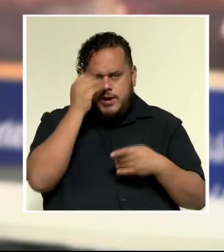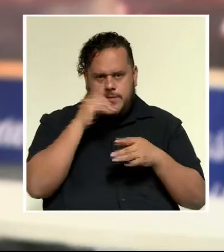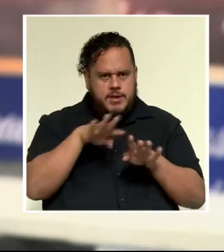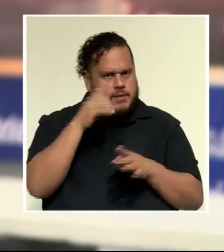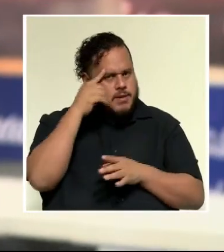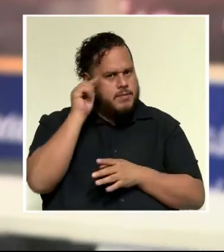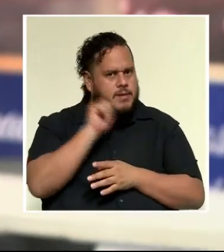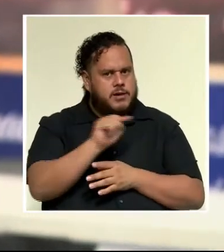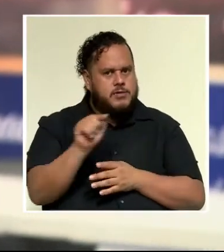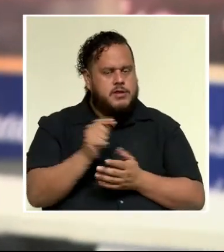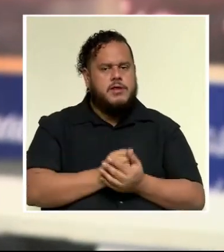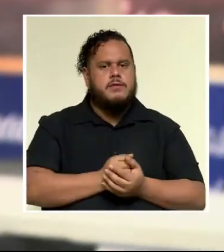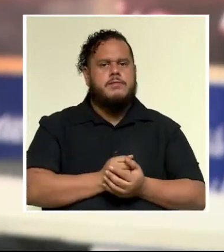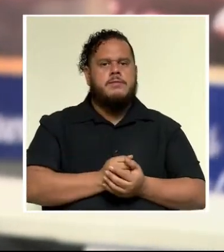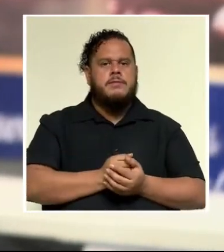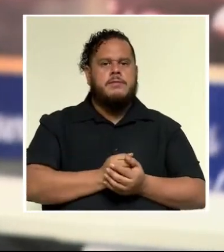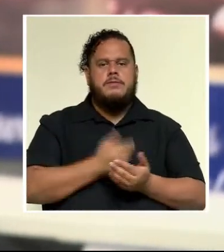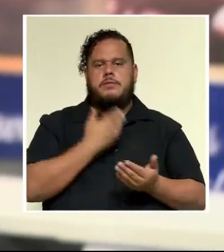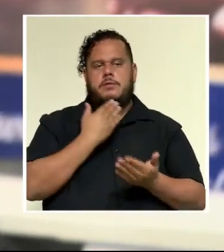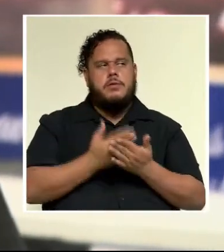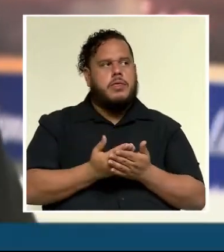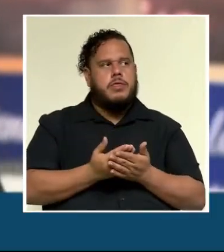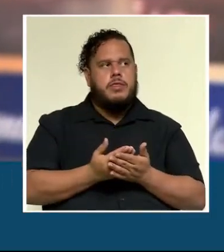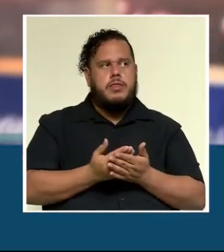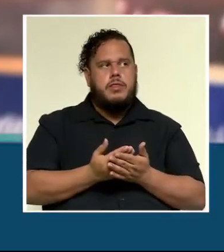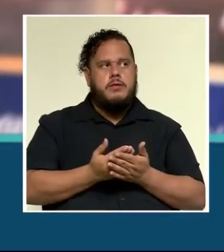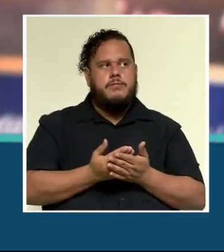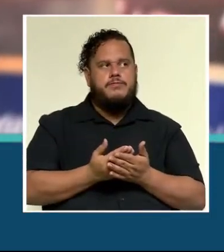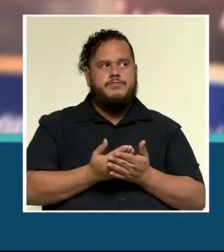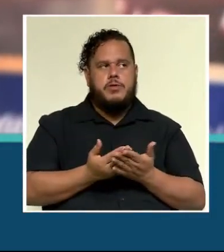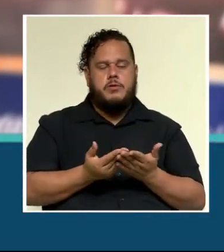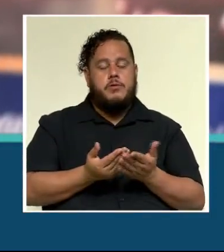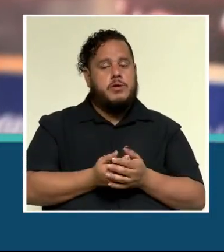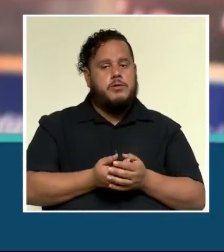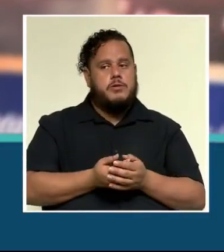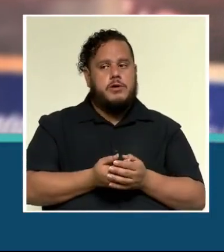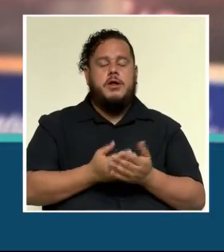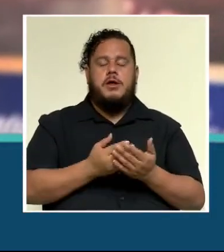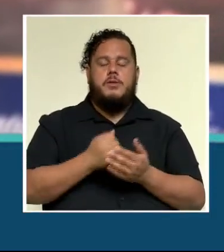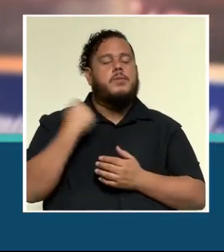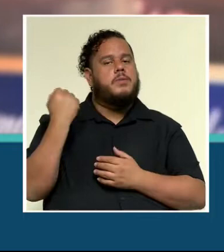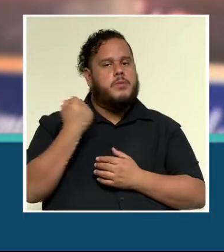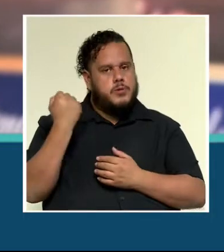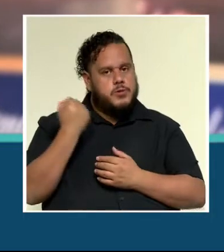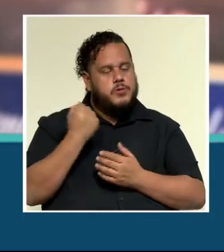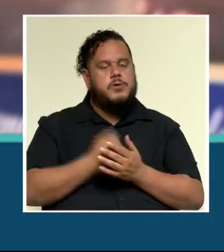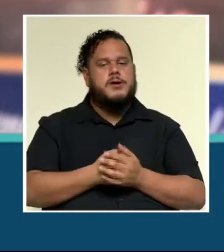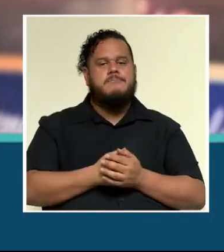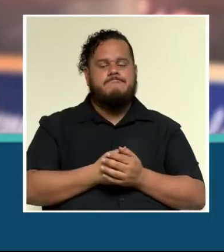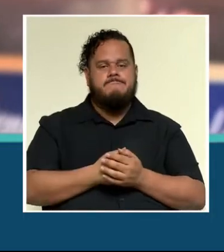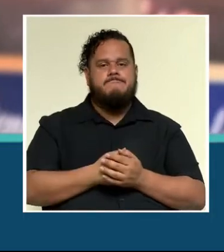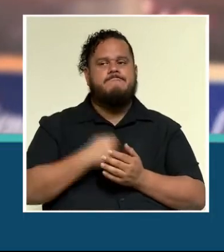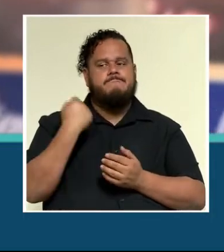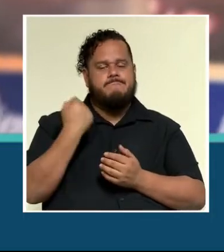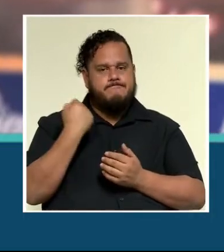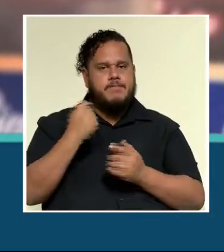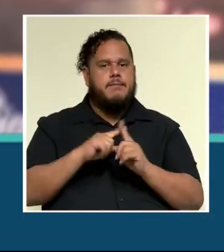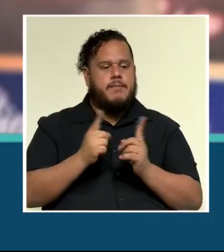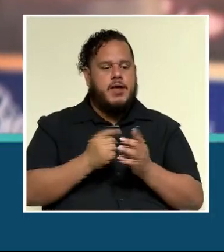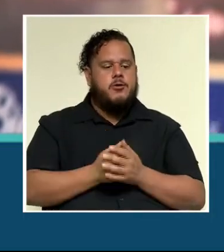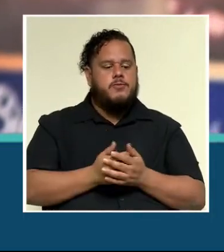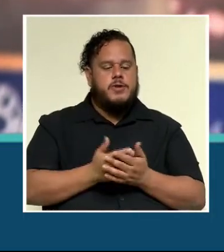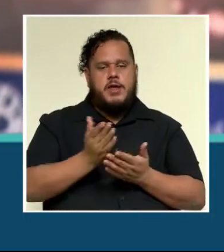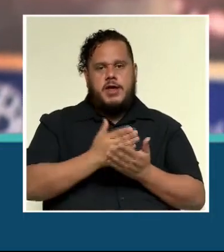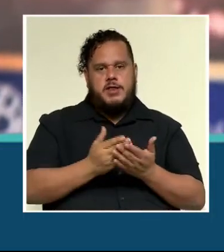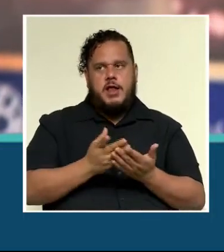Porque... Bueno, realmente fue muy dura, pero es una cosa que